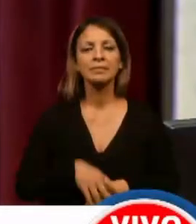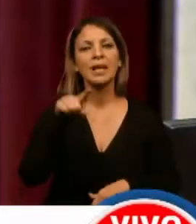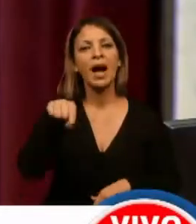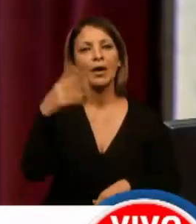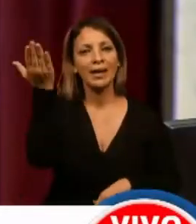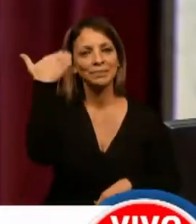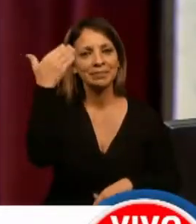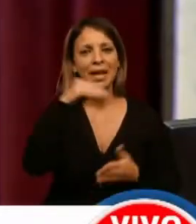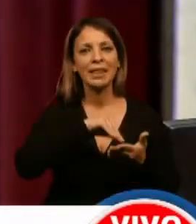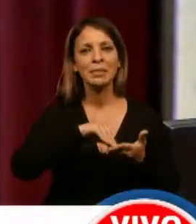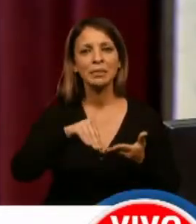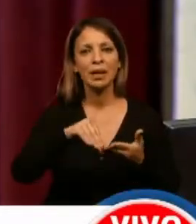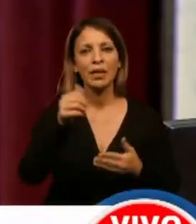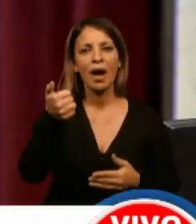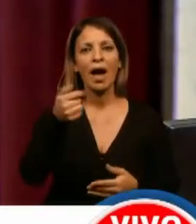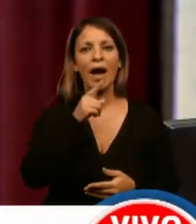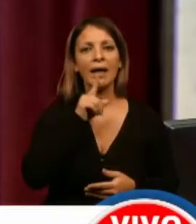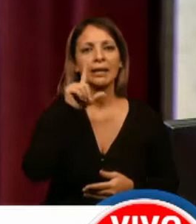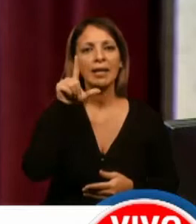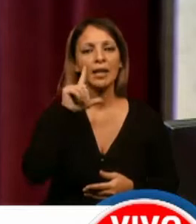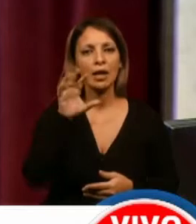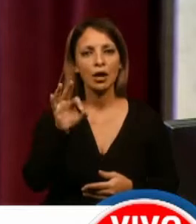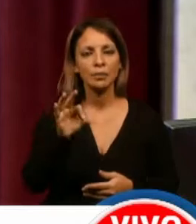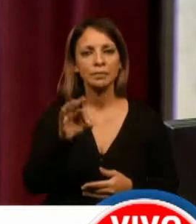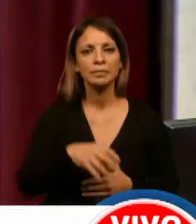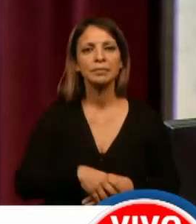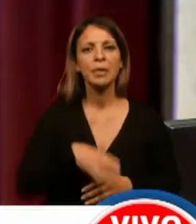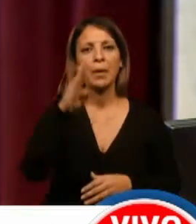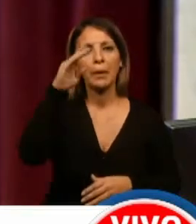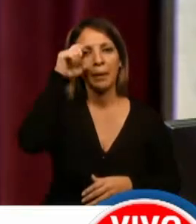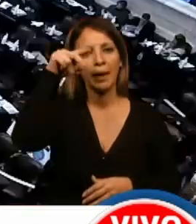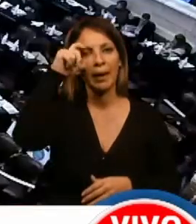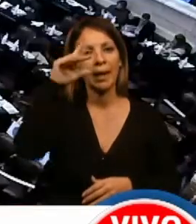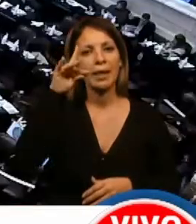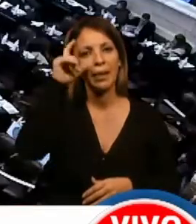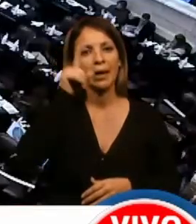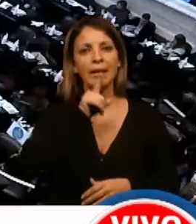Tiene la palabra el diputado Atilio Francisco Salvador Benedetti.